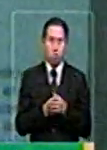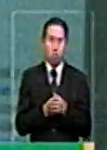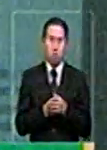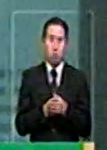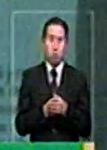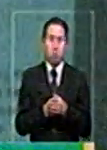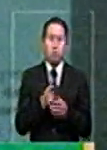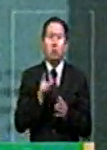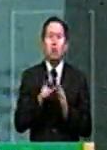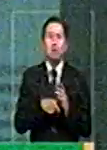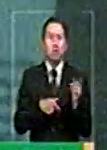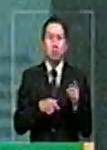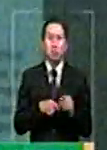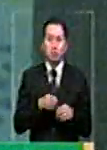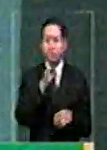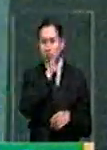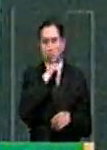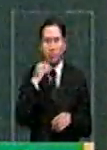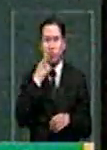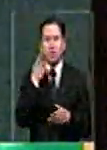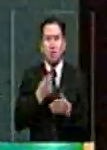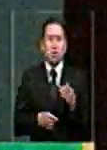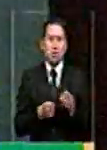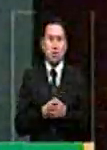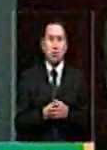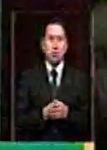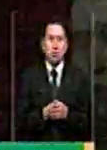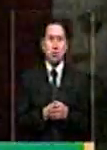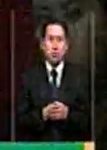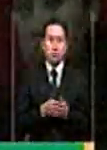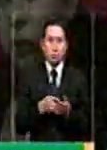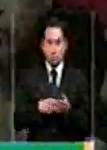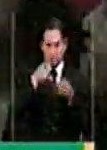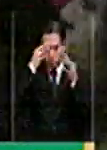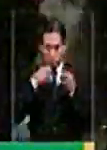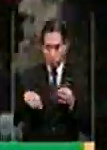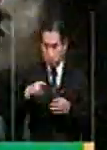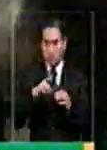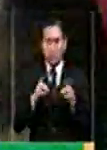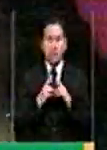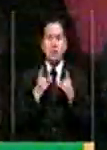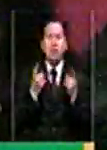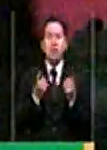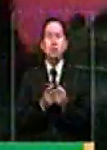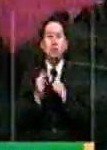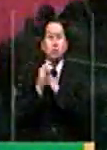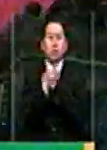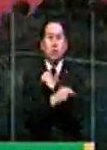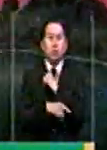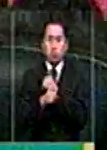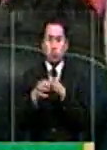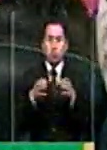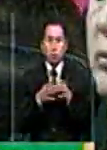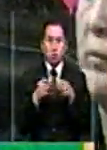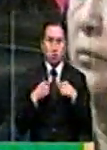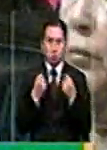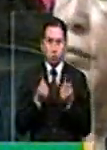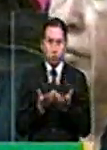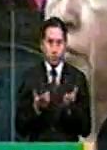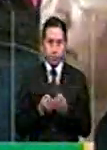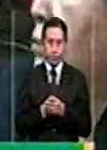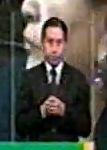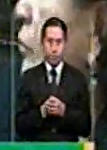dice el candidato a la presidencia? Que esta decisión fue tomada por la Dirección Nacional de Comunidad Ciudadana.